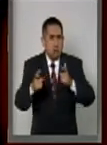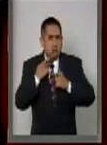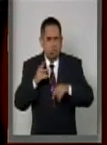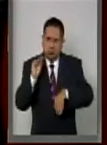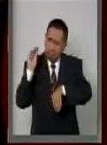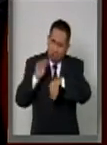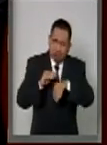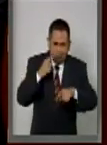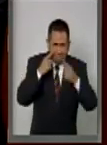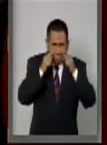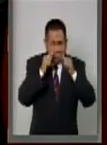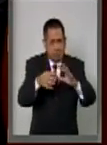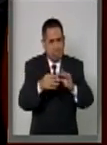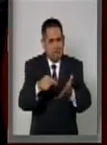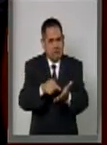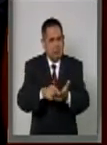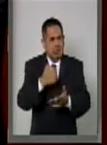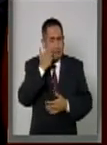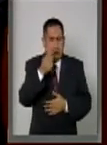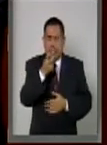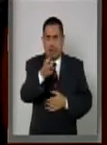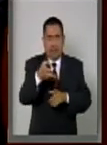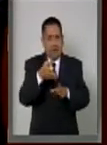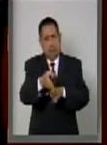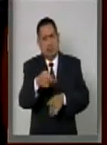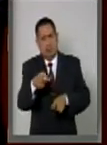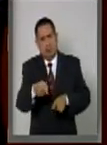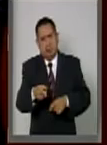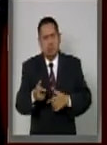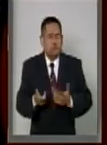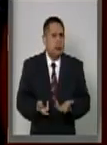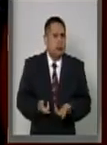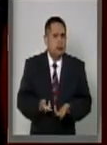parte y queremos en ese sentido